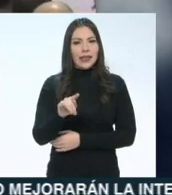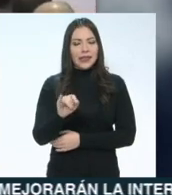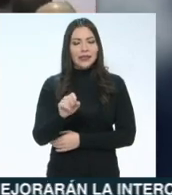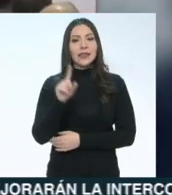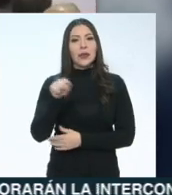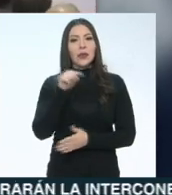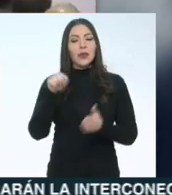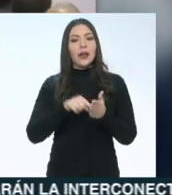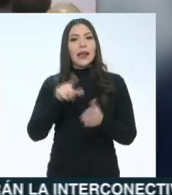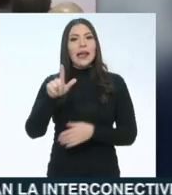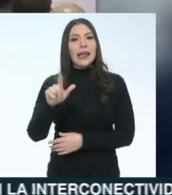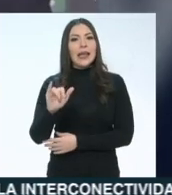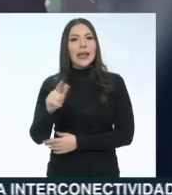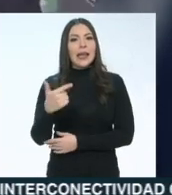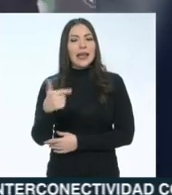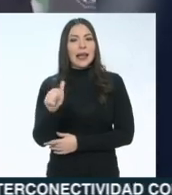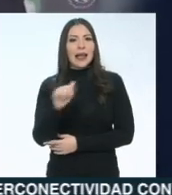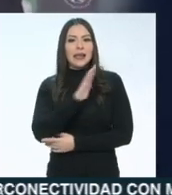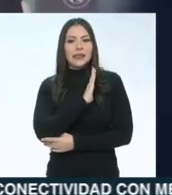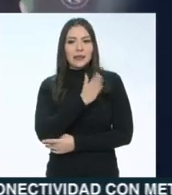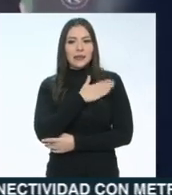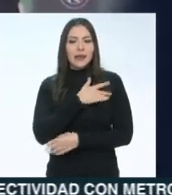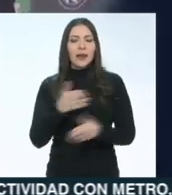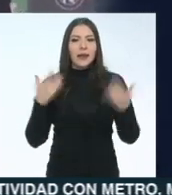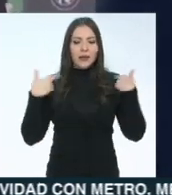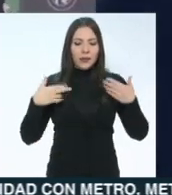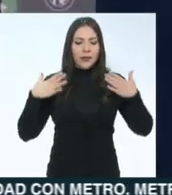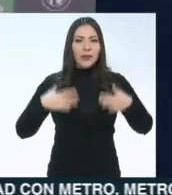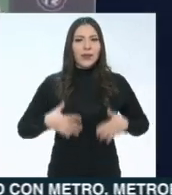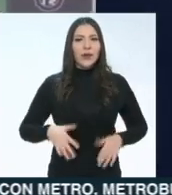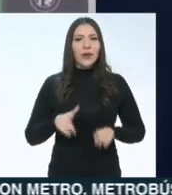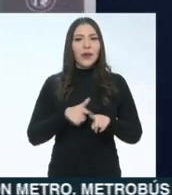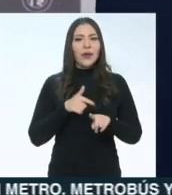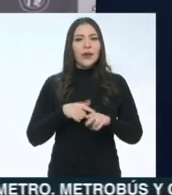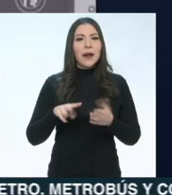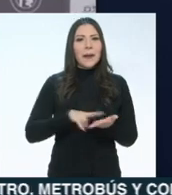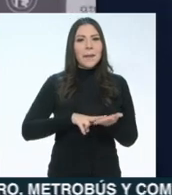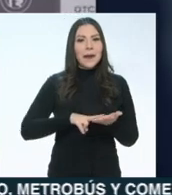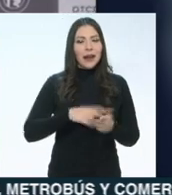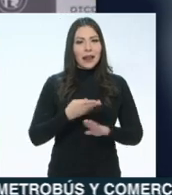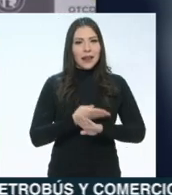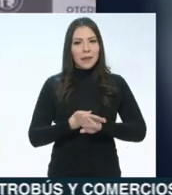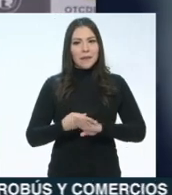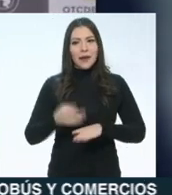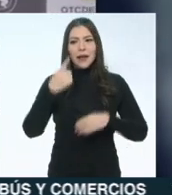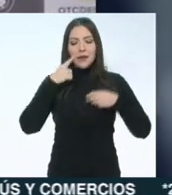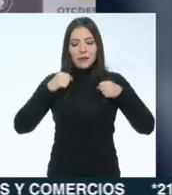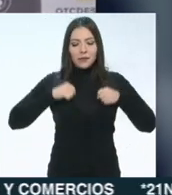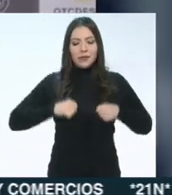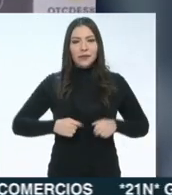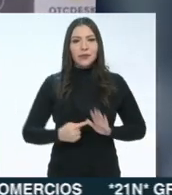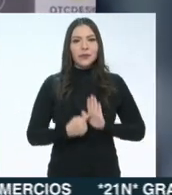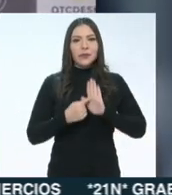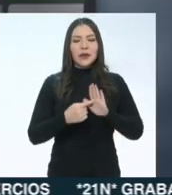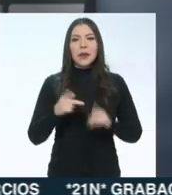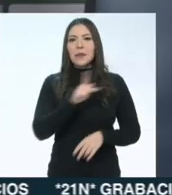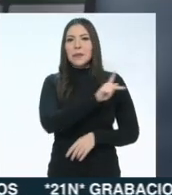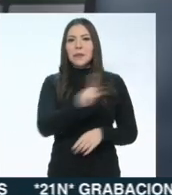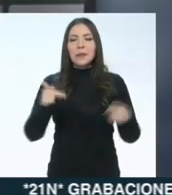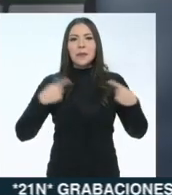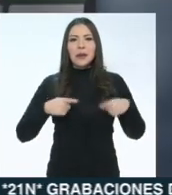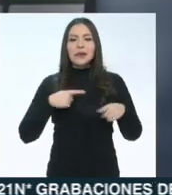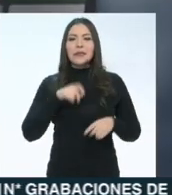mexicano portó el uniforme del conjunto verde y blanco para presentarse ante la afición, la cual mostró su apoyo al